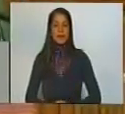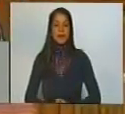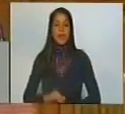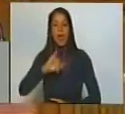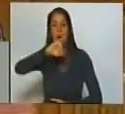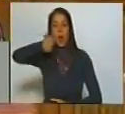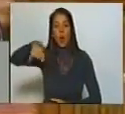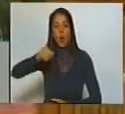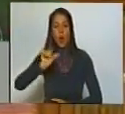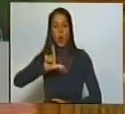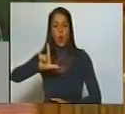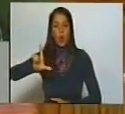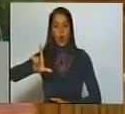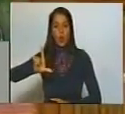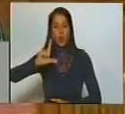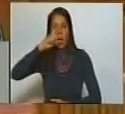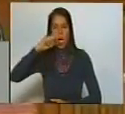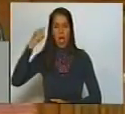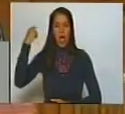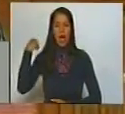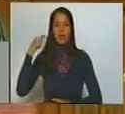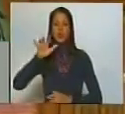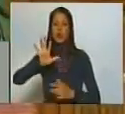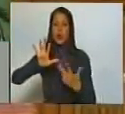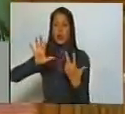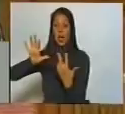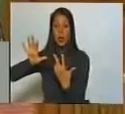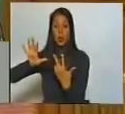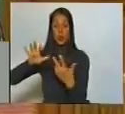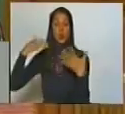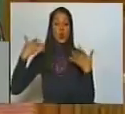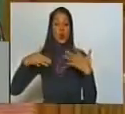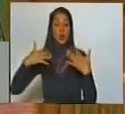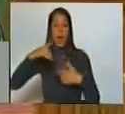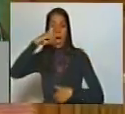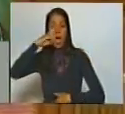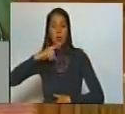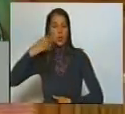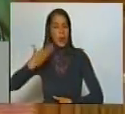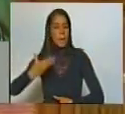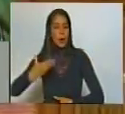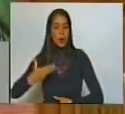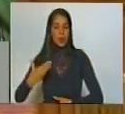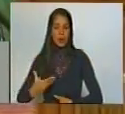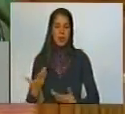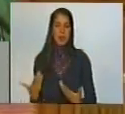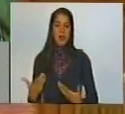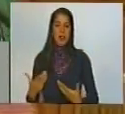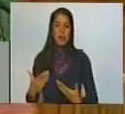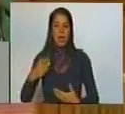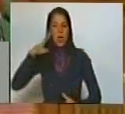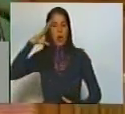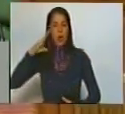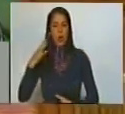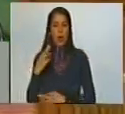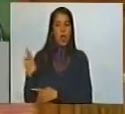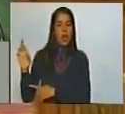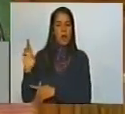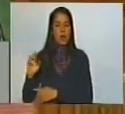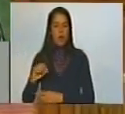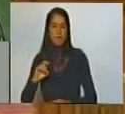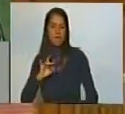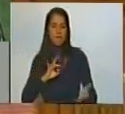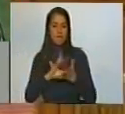julio del año 58, porque ese año es decisivo, da un golpe de Estado a Jesús María Castro León, que era el ministro de la